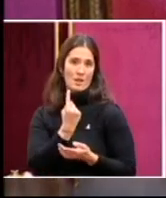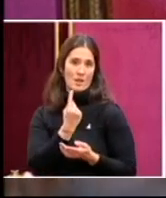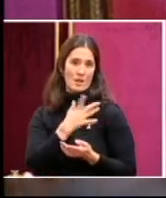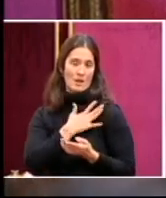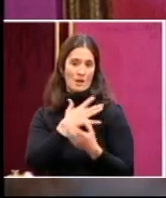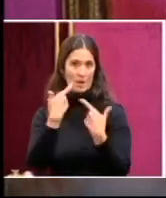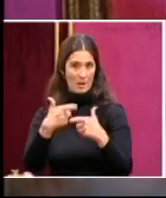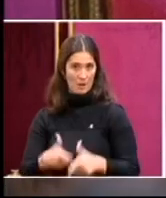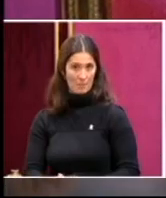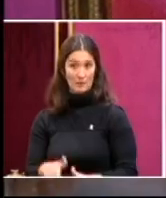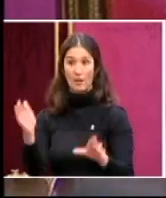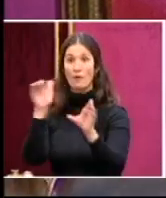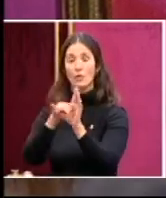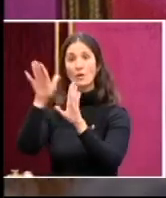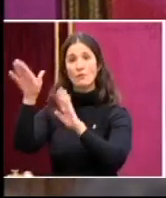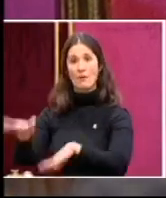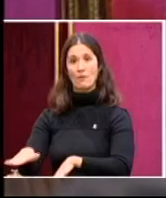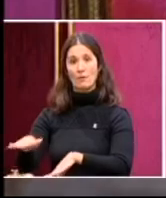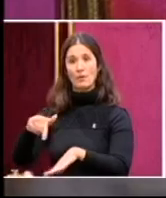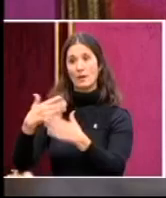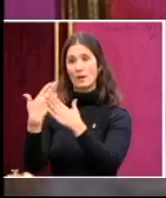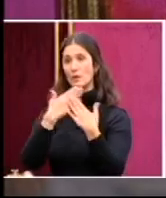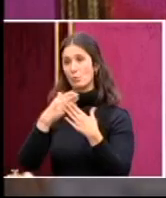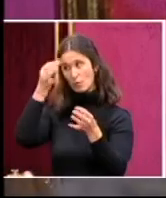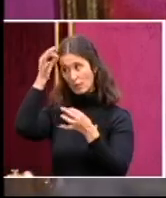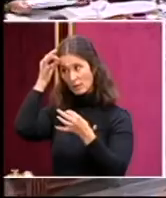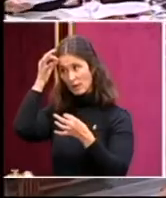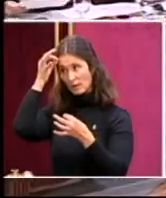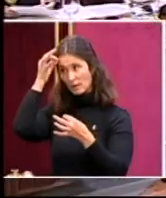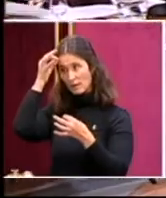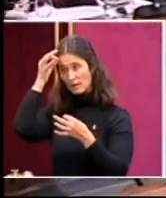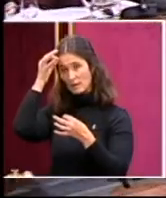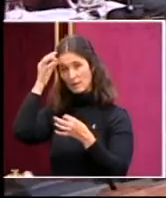al expreso de cada uno de los apartados. ¿Votos a favor de este estudio de detalle?